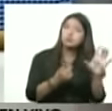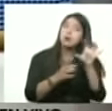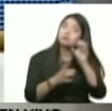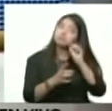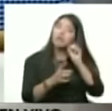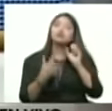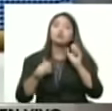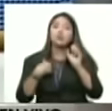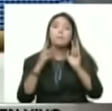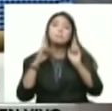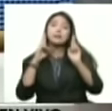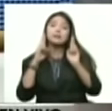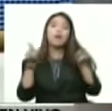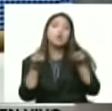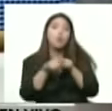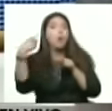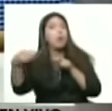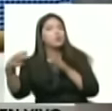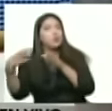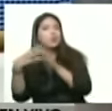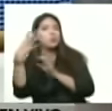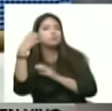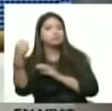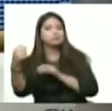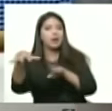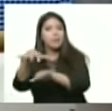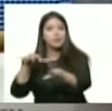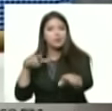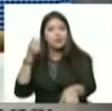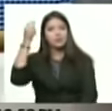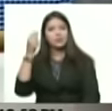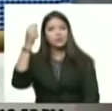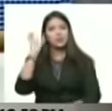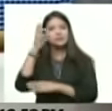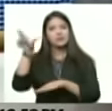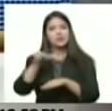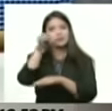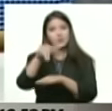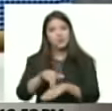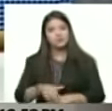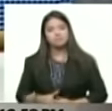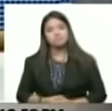que hubiera la misma conducta de la mayoría de la Asamblea Nacional.